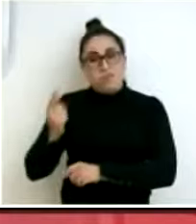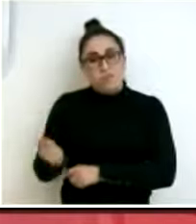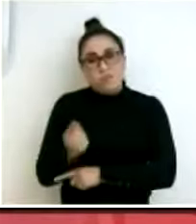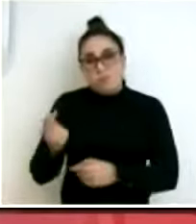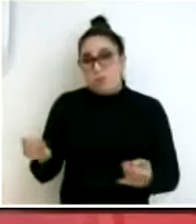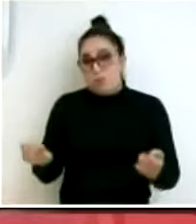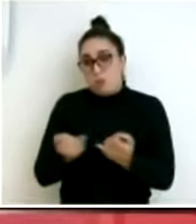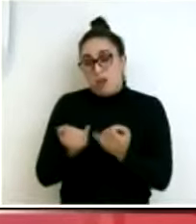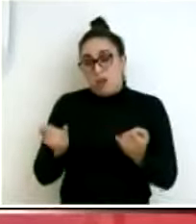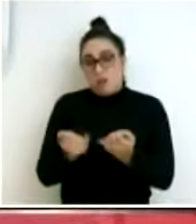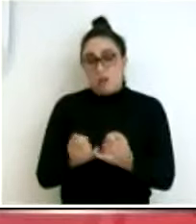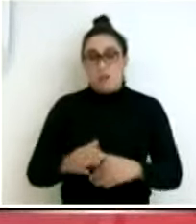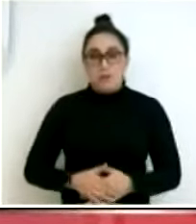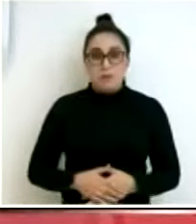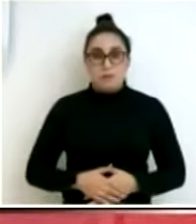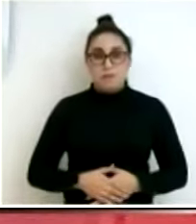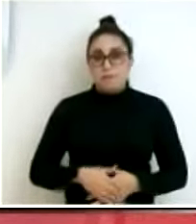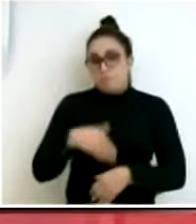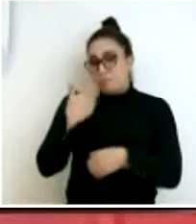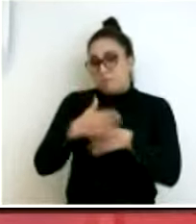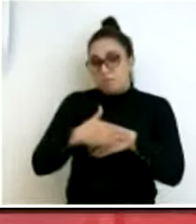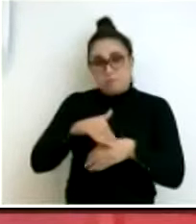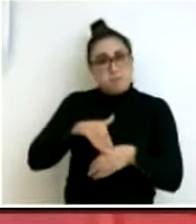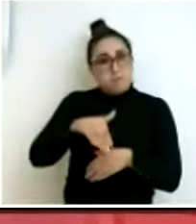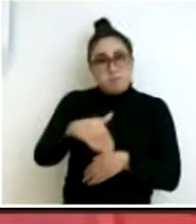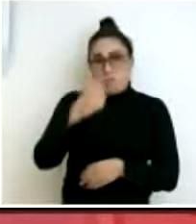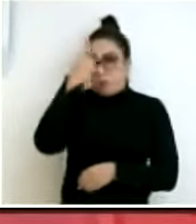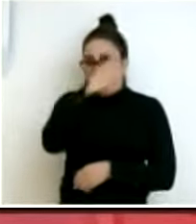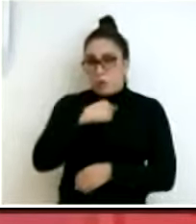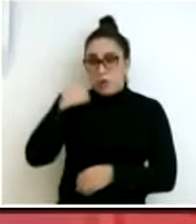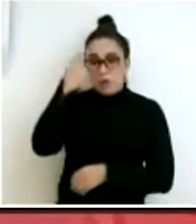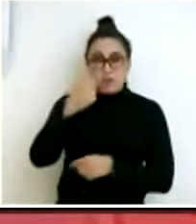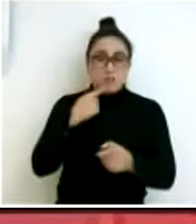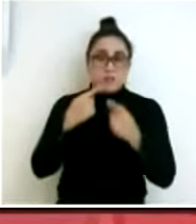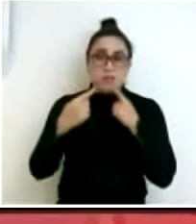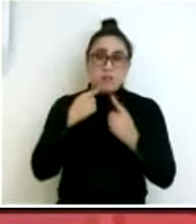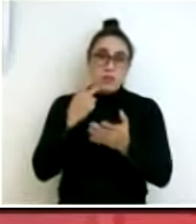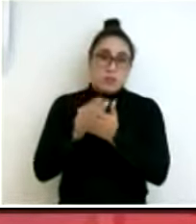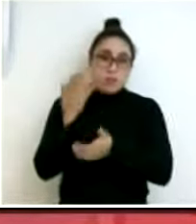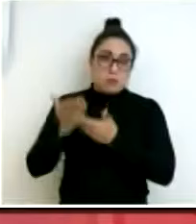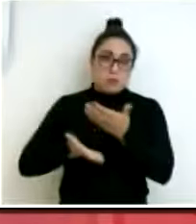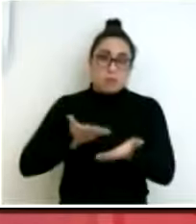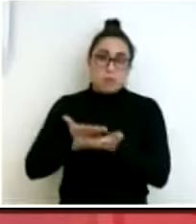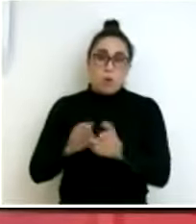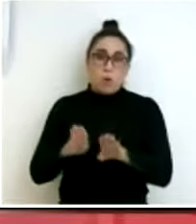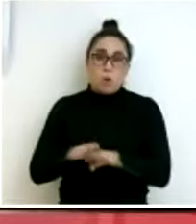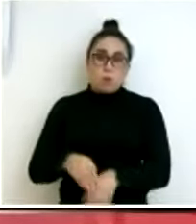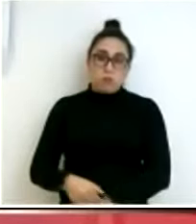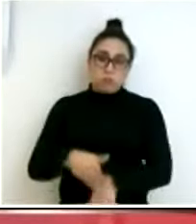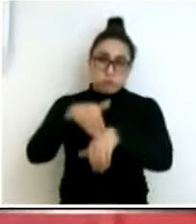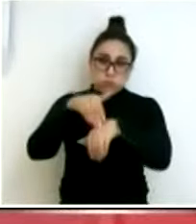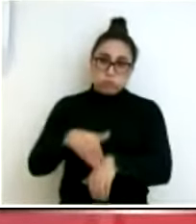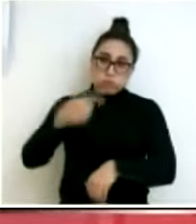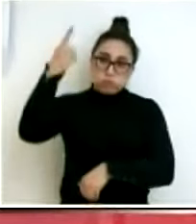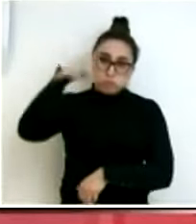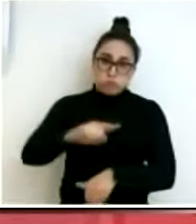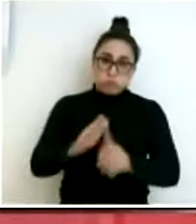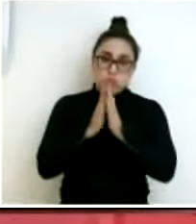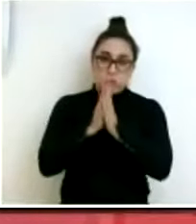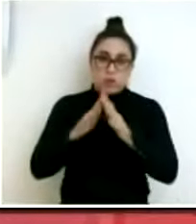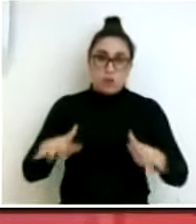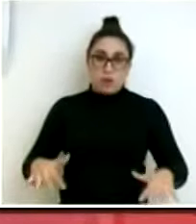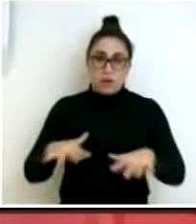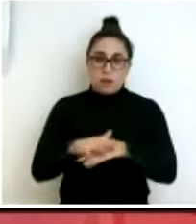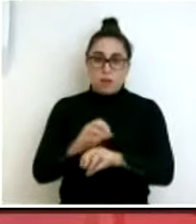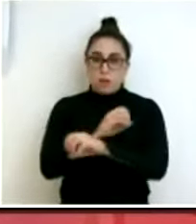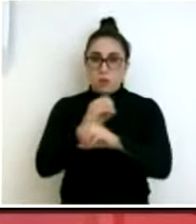Se hará en las próximas horas, acatando fielmente la orden de no cambiarle